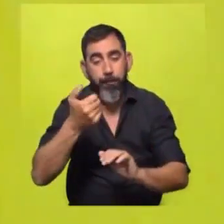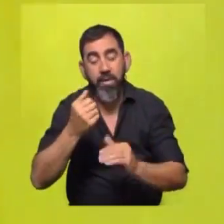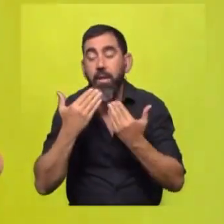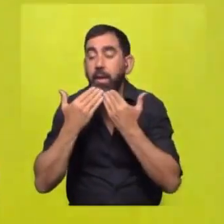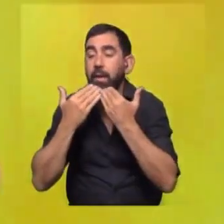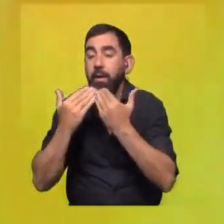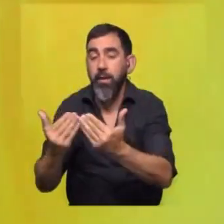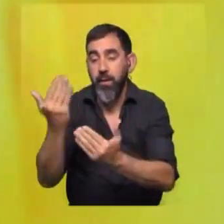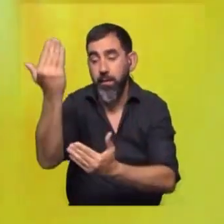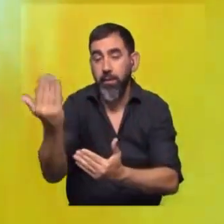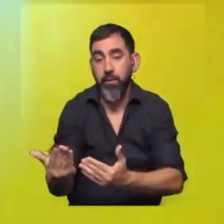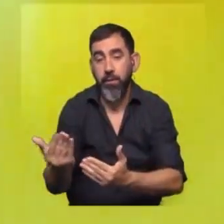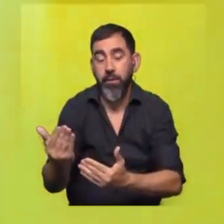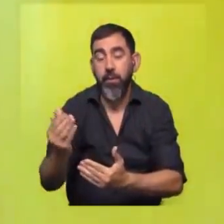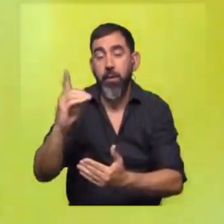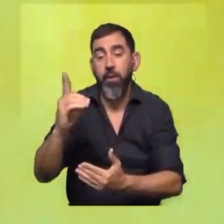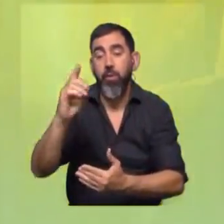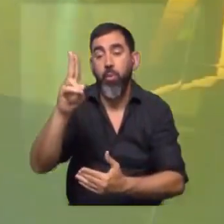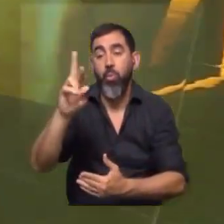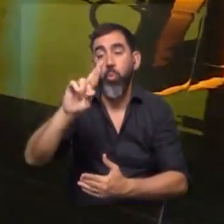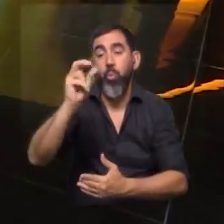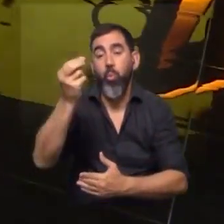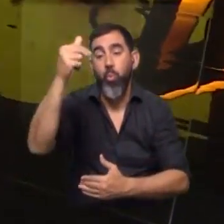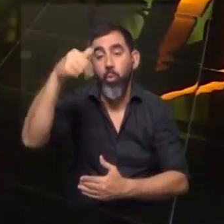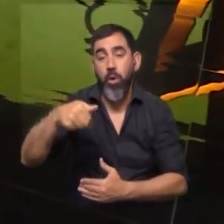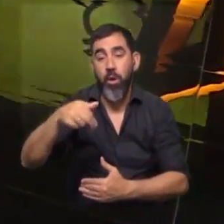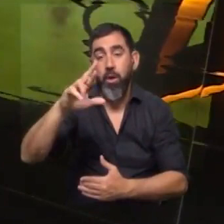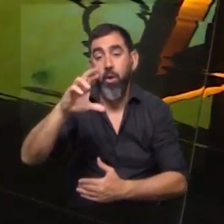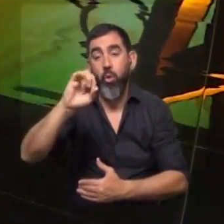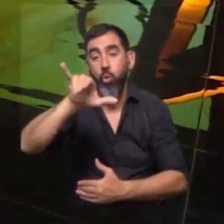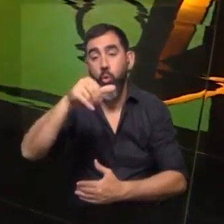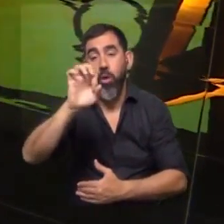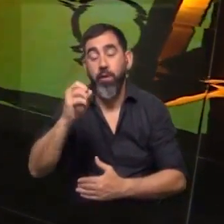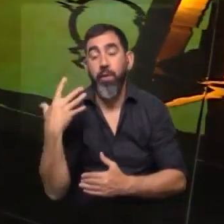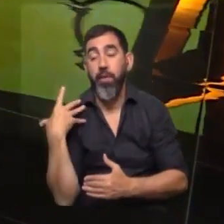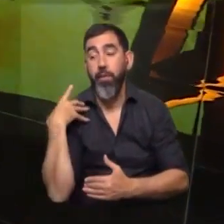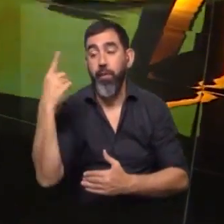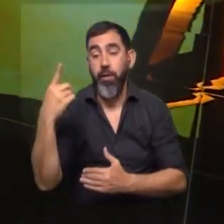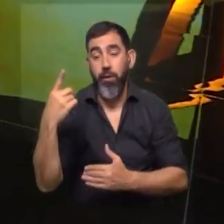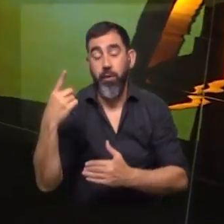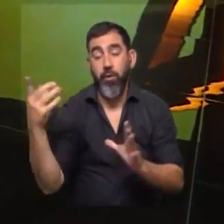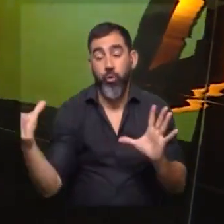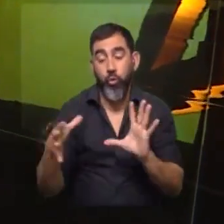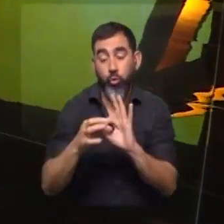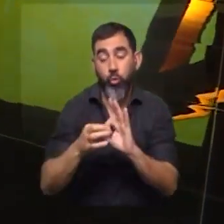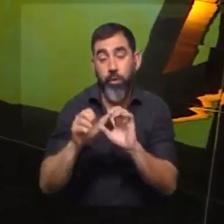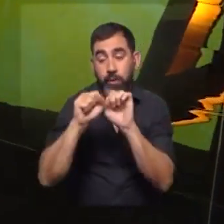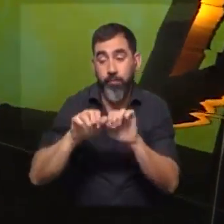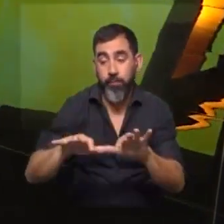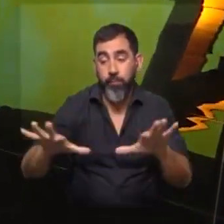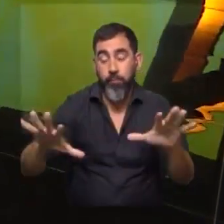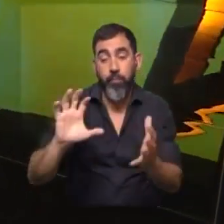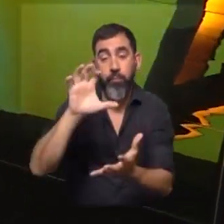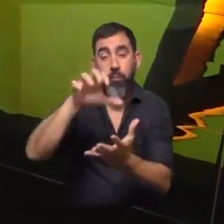agradecemos muchísimo a Rodrigo Durán Rojas, que nos acompaña aquí en Sobre Ciencia. Rodrigo es director de vinculación y diseminación del Centro